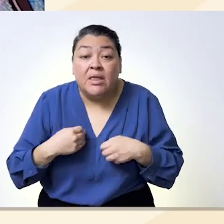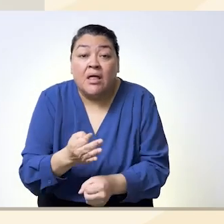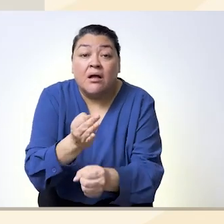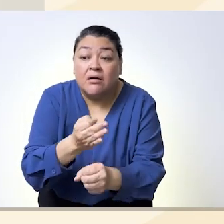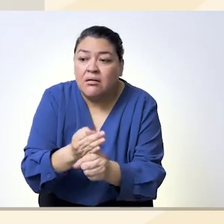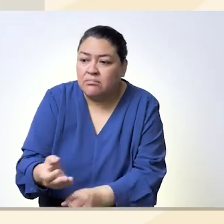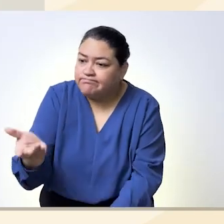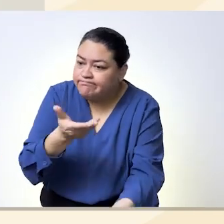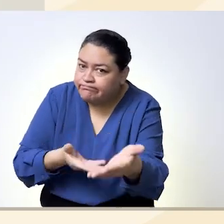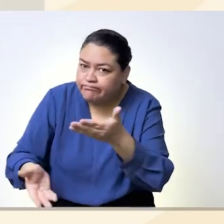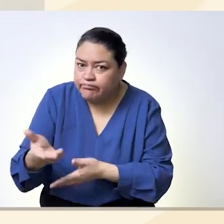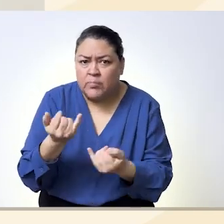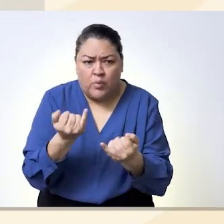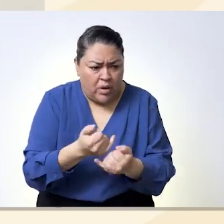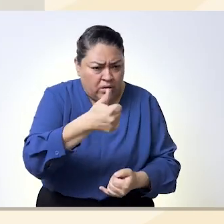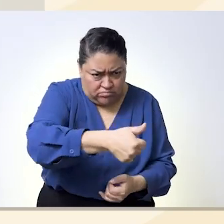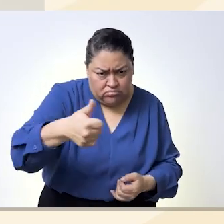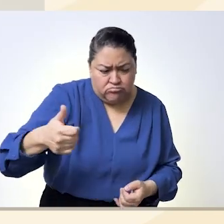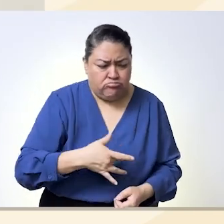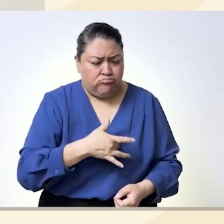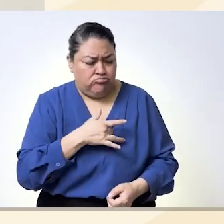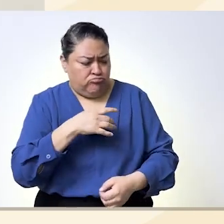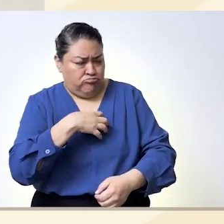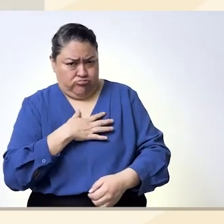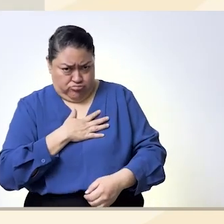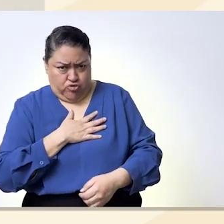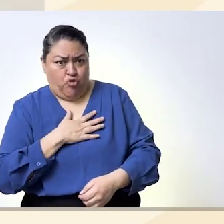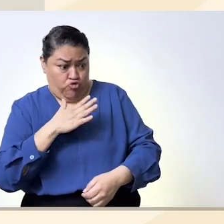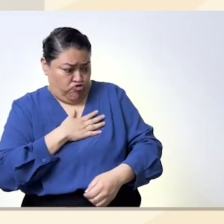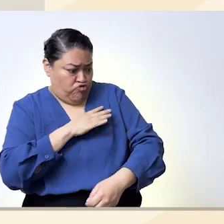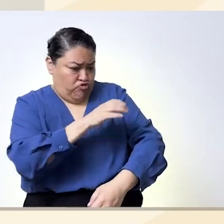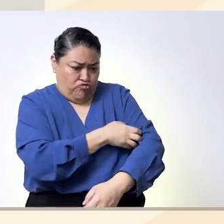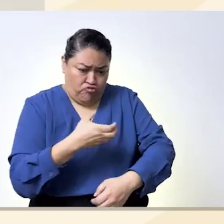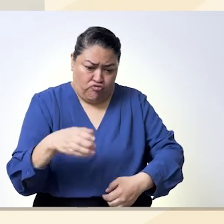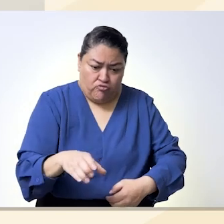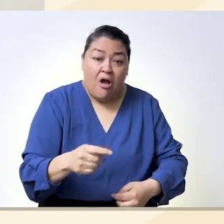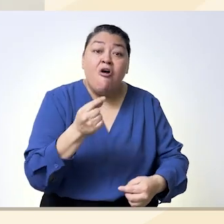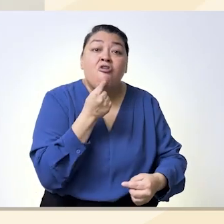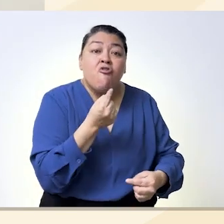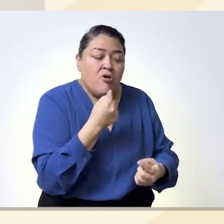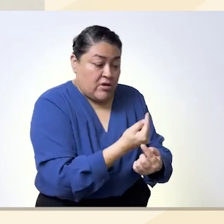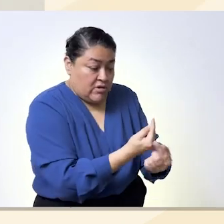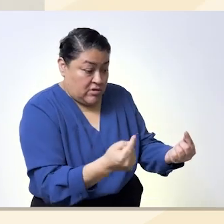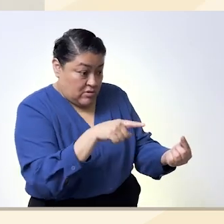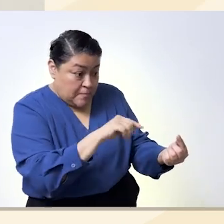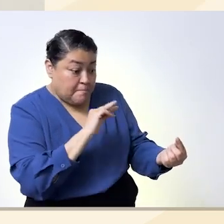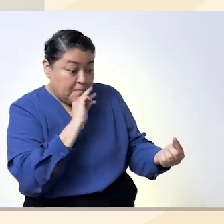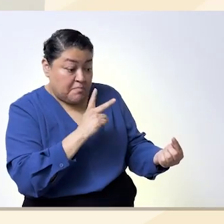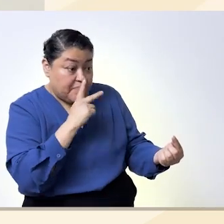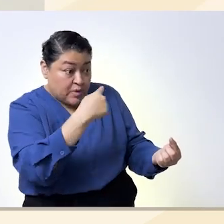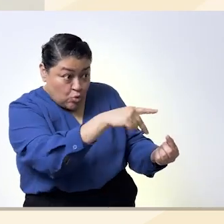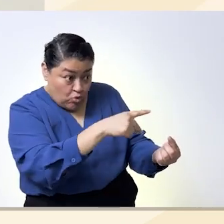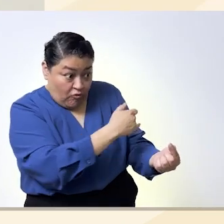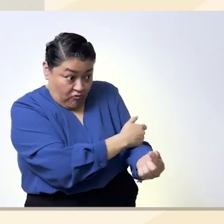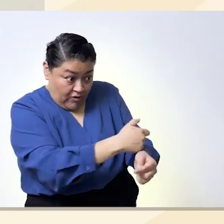voces empoderar a las familias de las infancias autistas, decirles sí hay recursos, pero